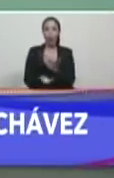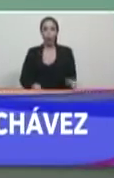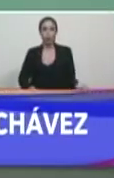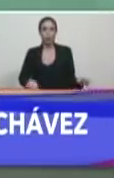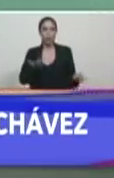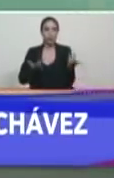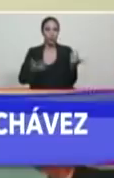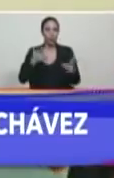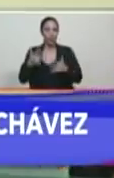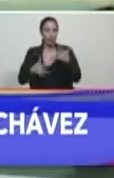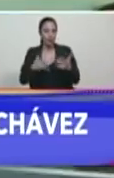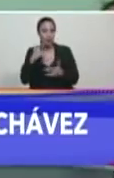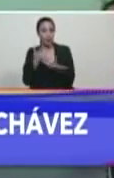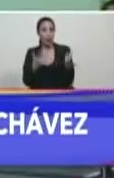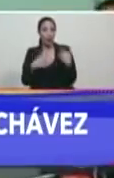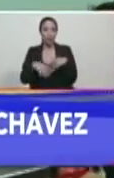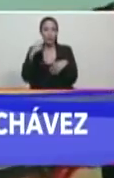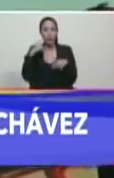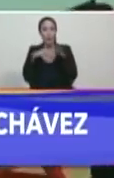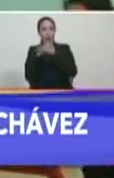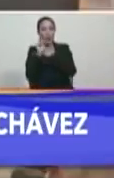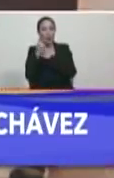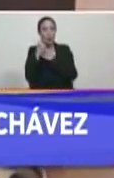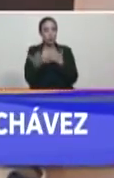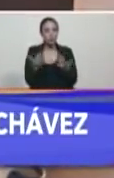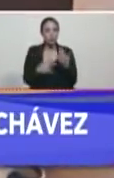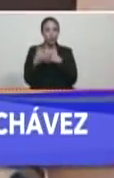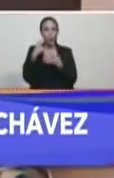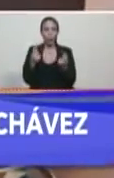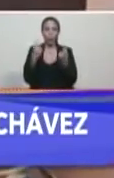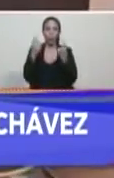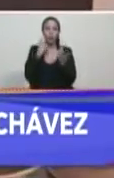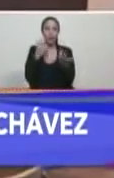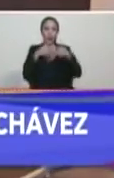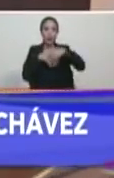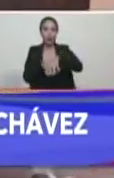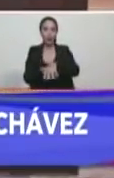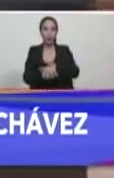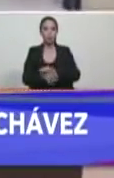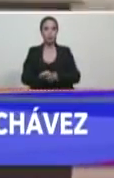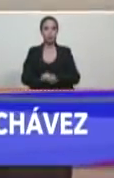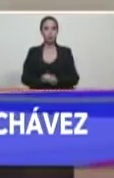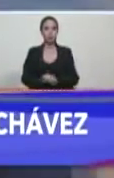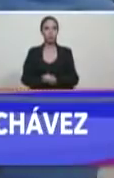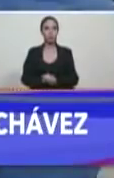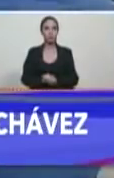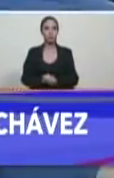tecnología, se eduquen, se formen y se integren. Esta obra